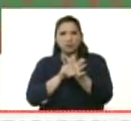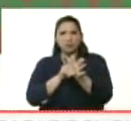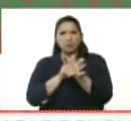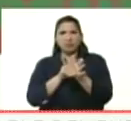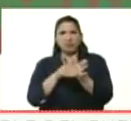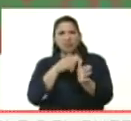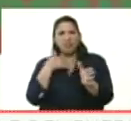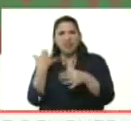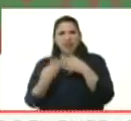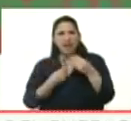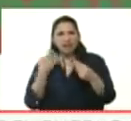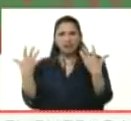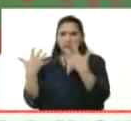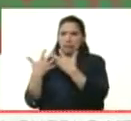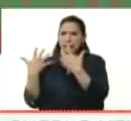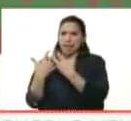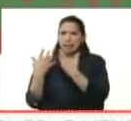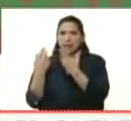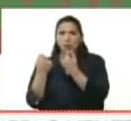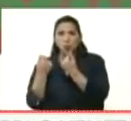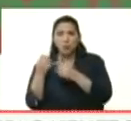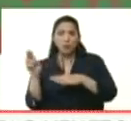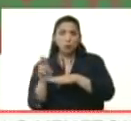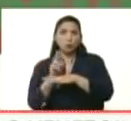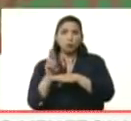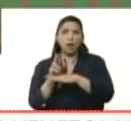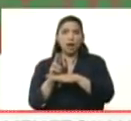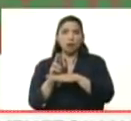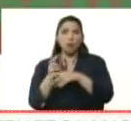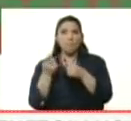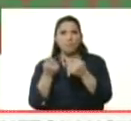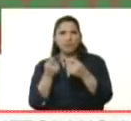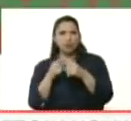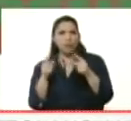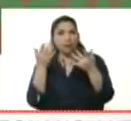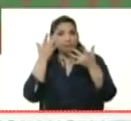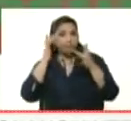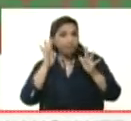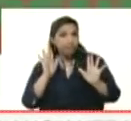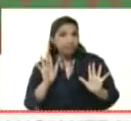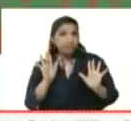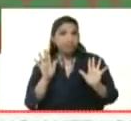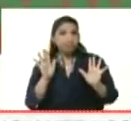guerra económica utilizando los precios para intentar